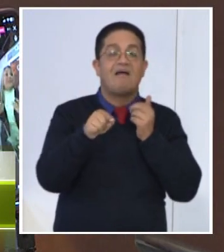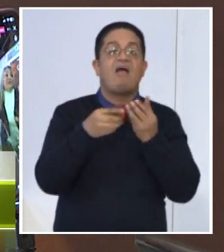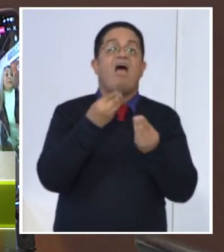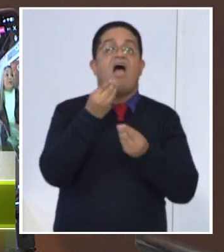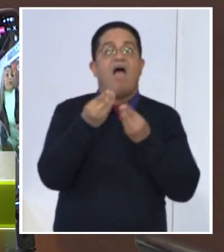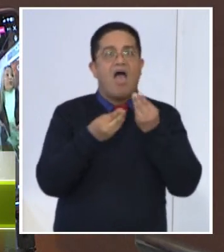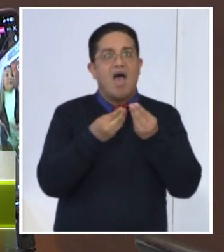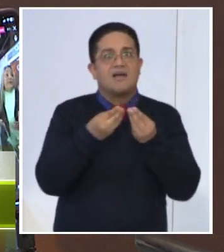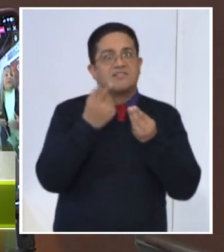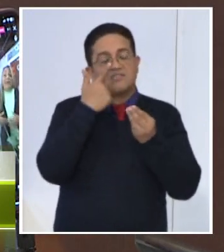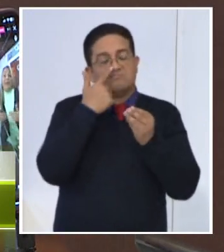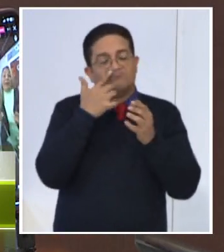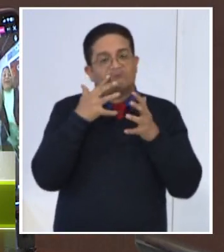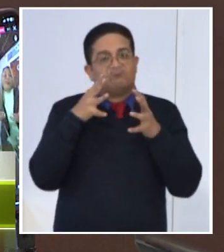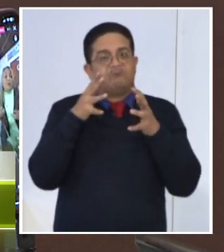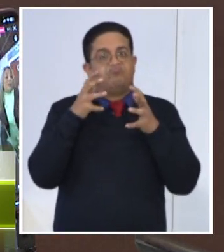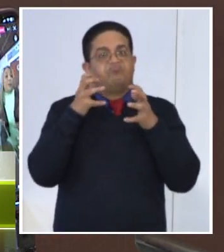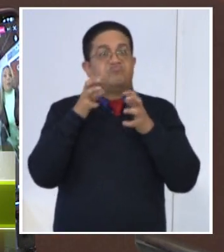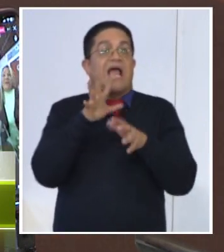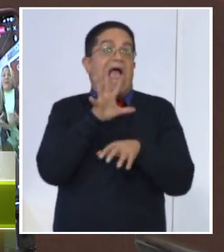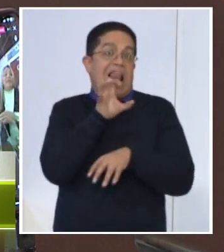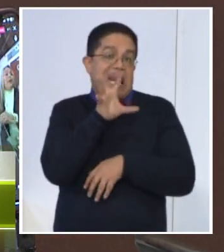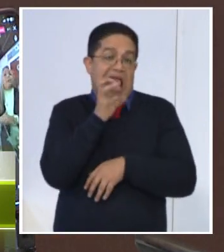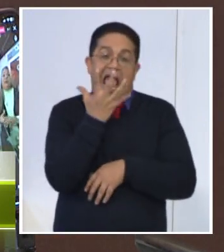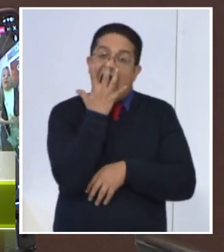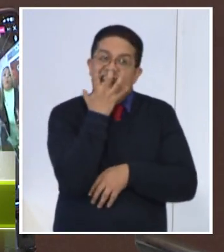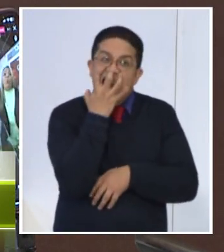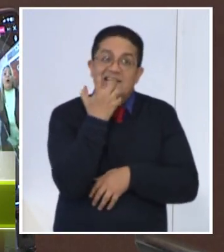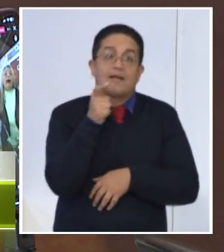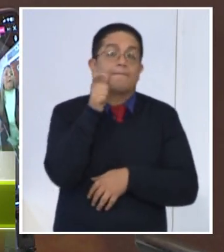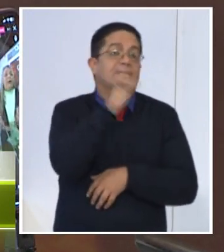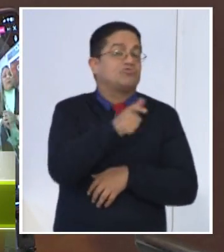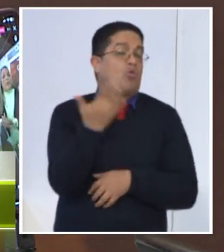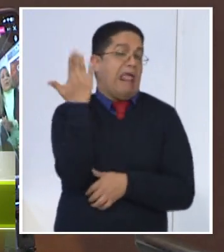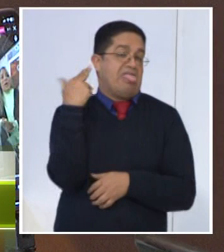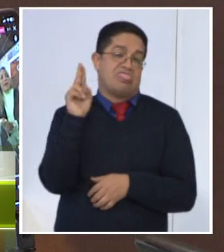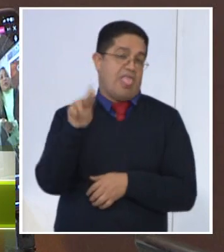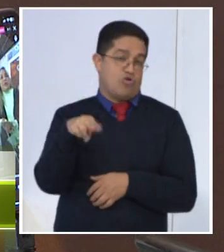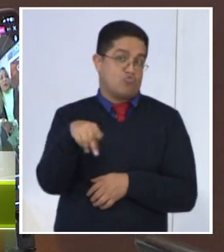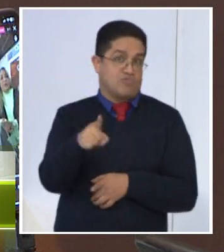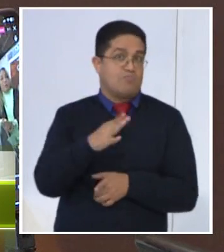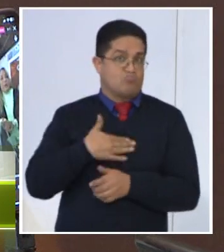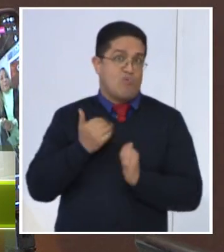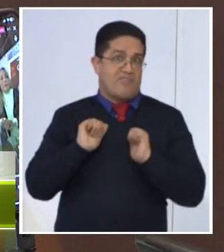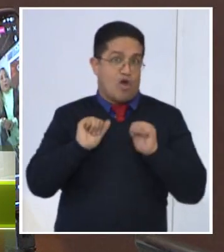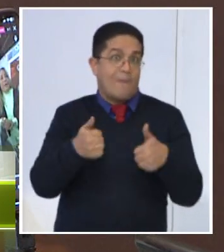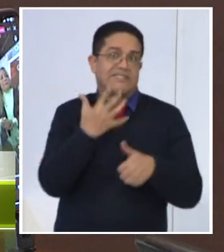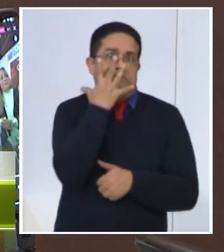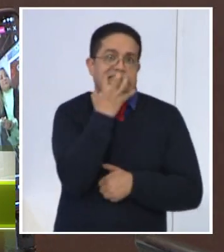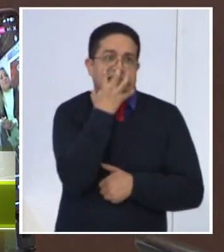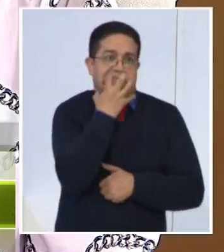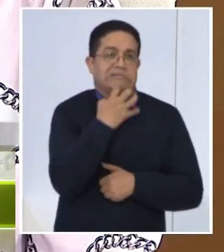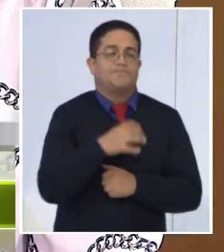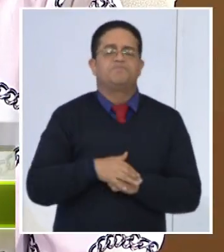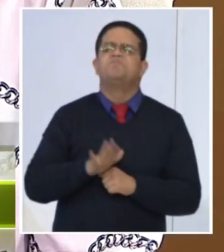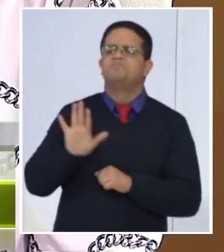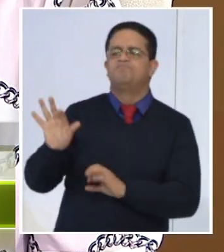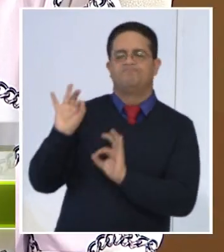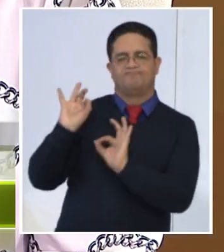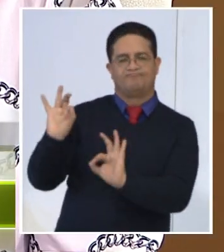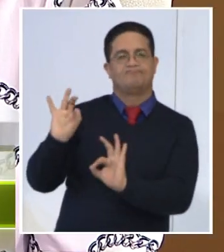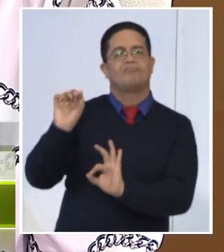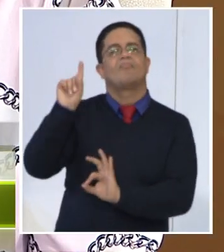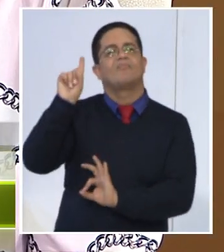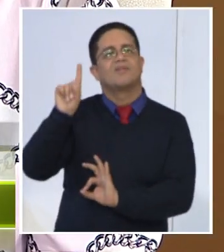o exacerbaciones de alergias, inclusive en un paciente que nunca ha padecido nada de estos síntomas. ¿Okay? Por supuesto. Hablamos entonces